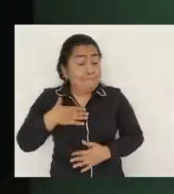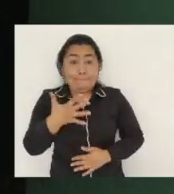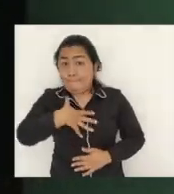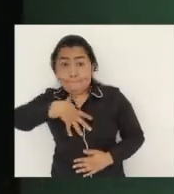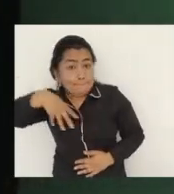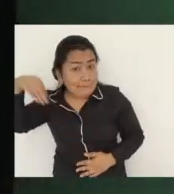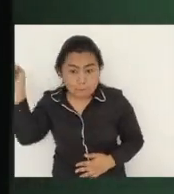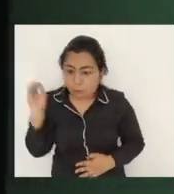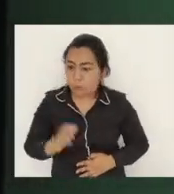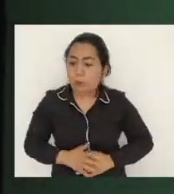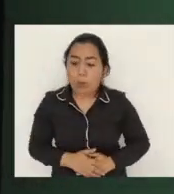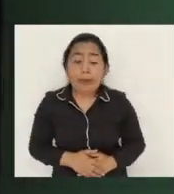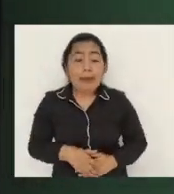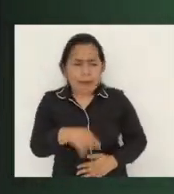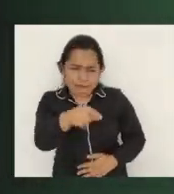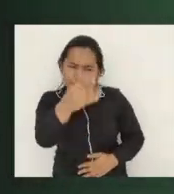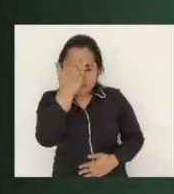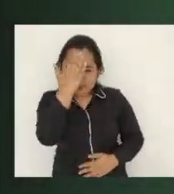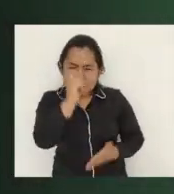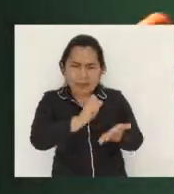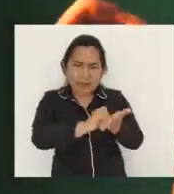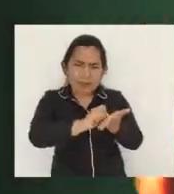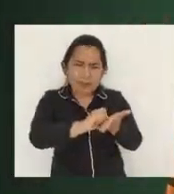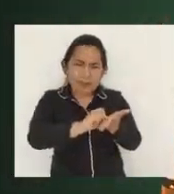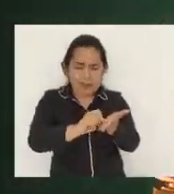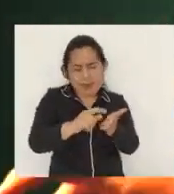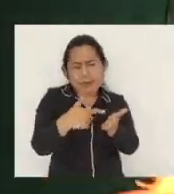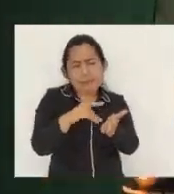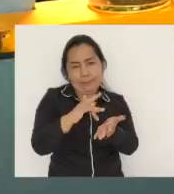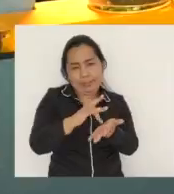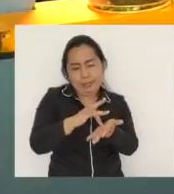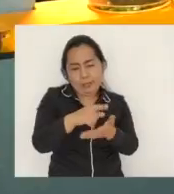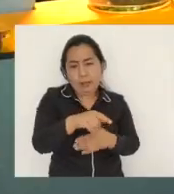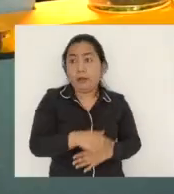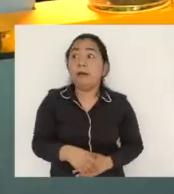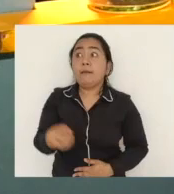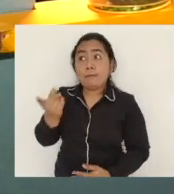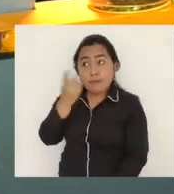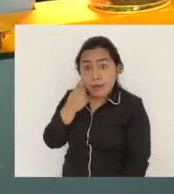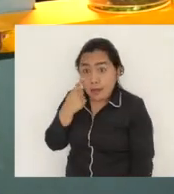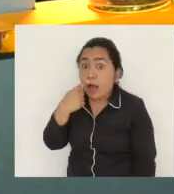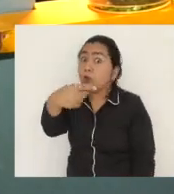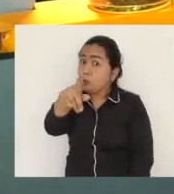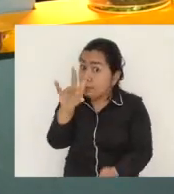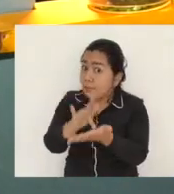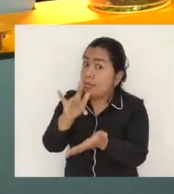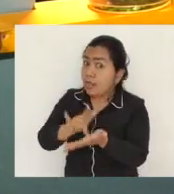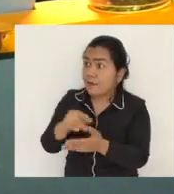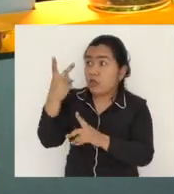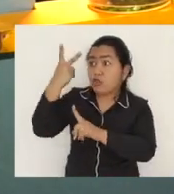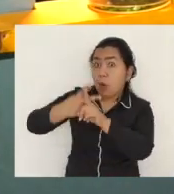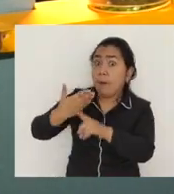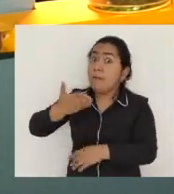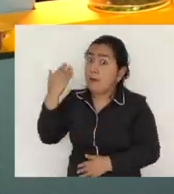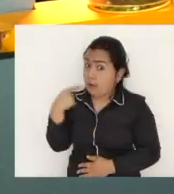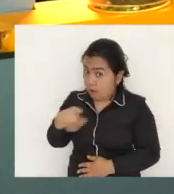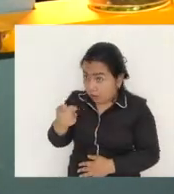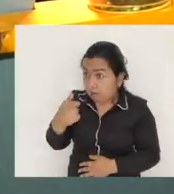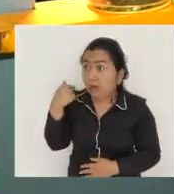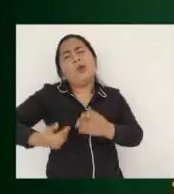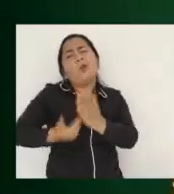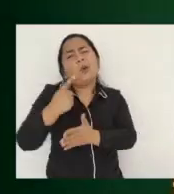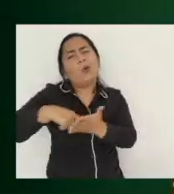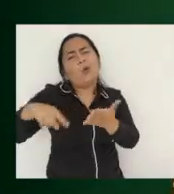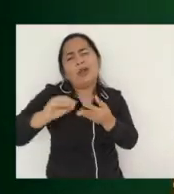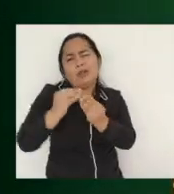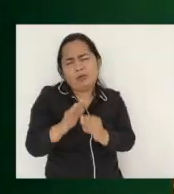voy, ya sabe, ¿no? Me lo anota para... Verá, que usted me debe, ¿no? Hace 2 meses no se va a hacer el mister,